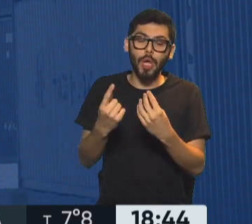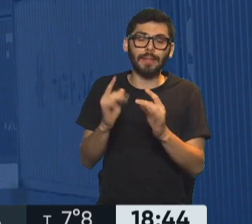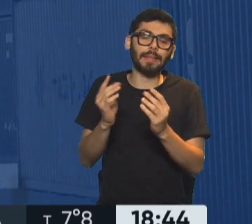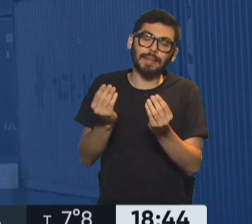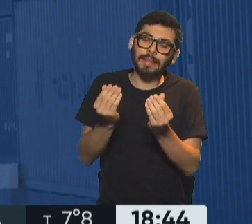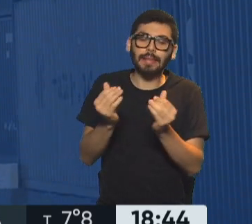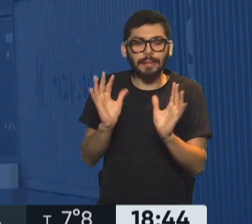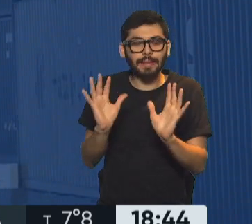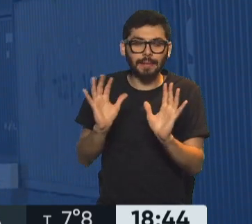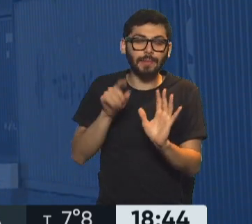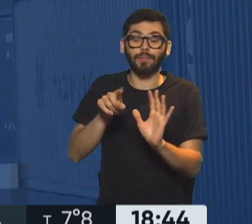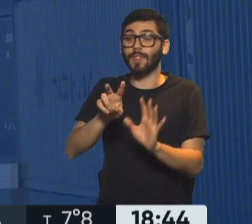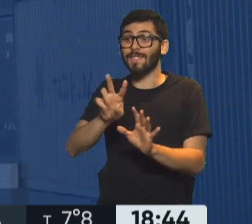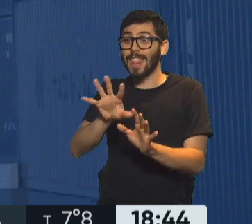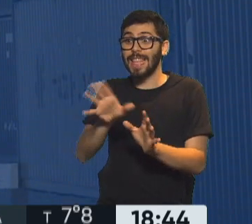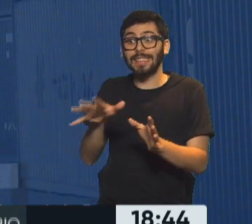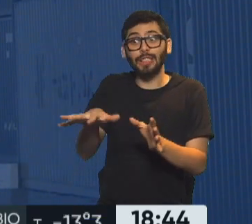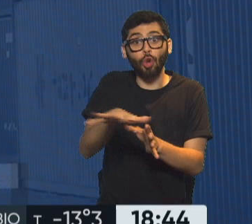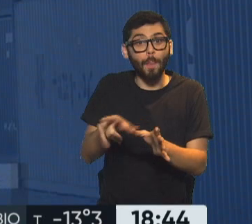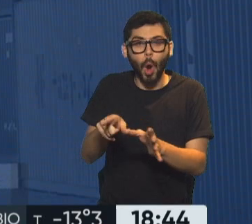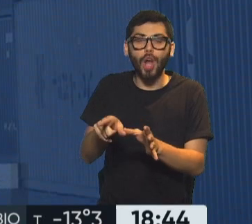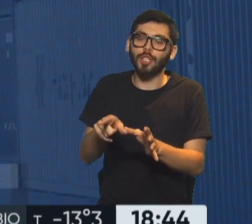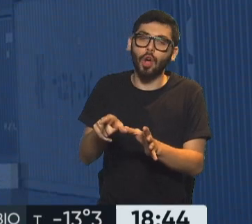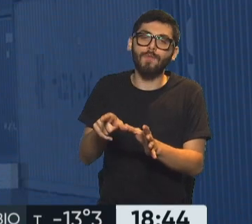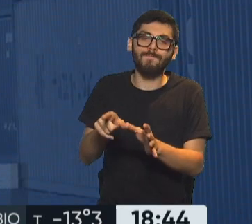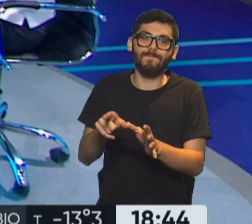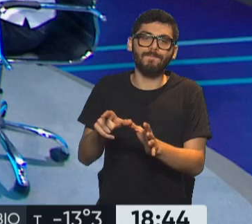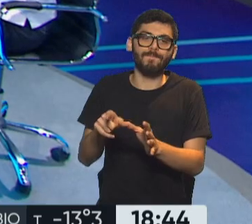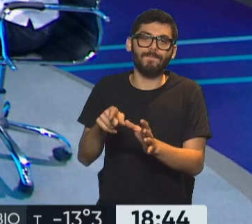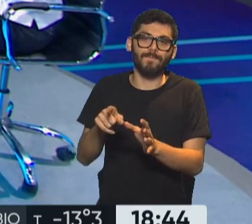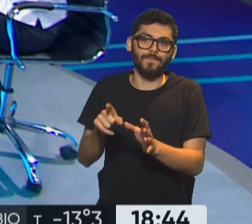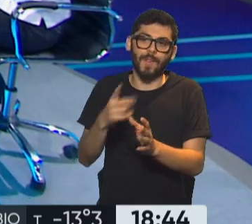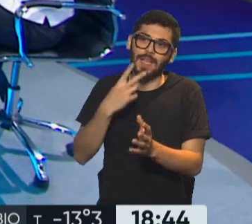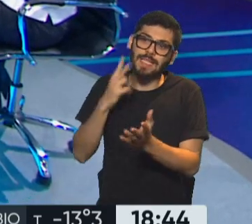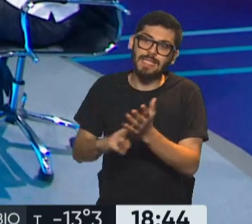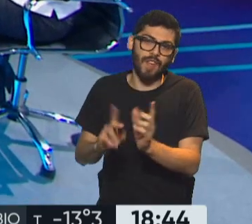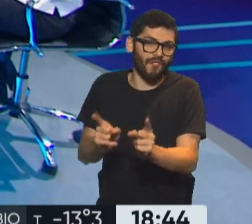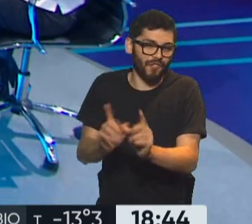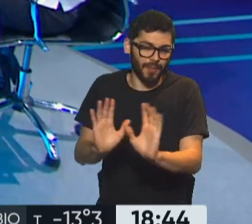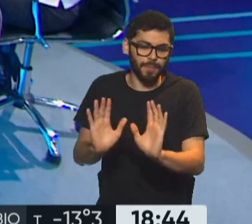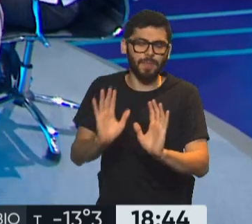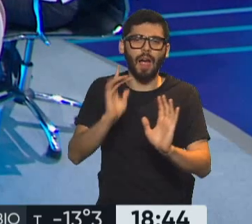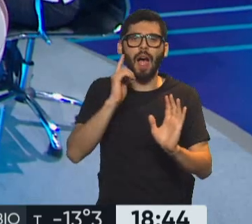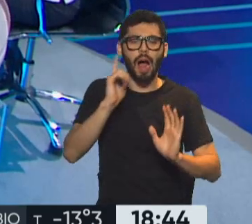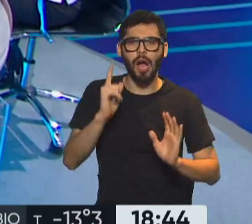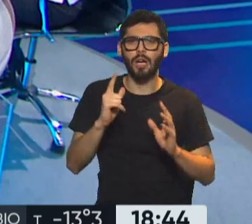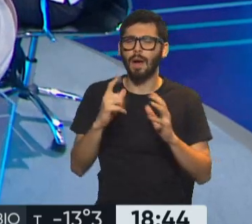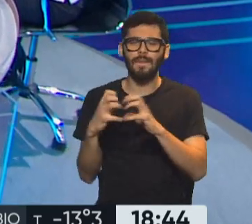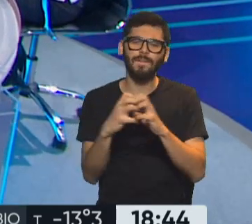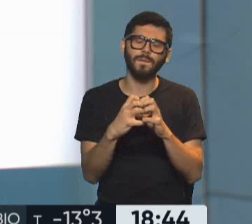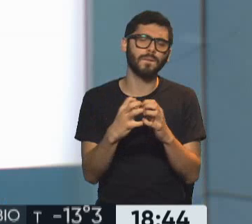este 25% restante lo quitamos de estas modificaciones. A ver, ¿cuál es la discusión de